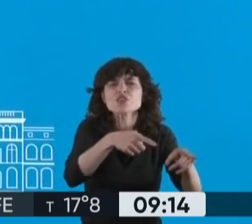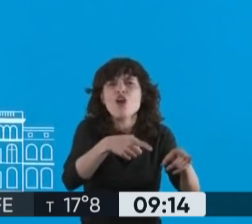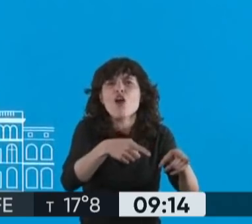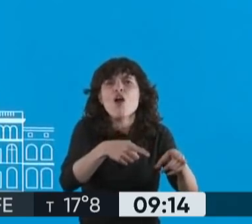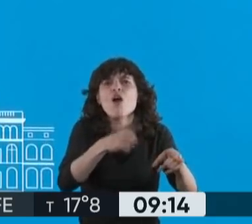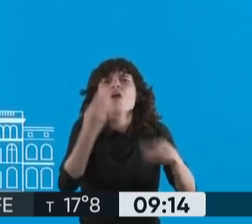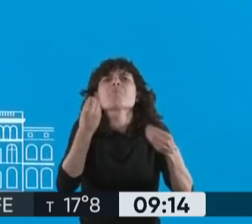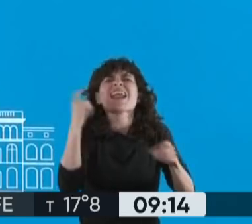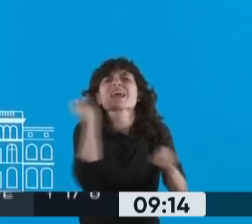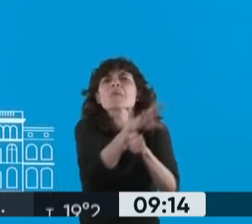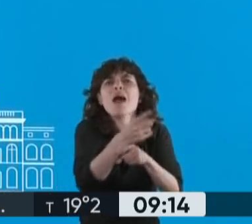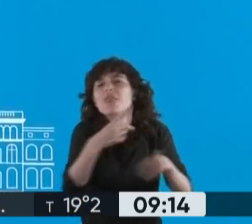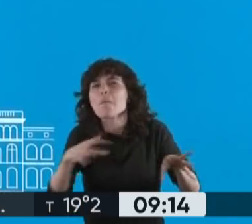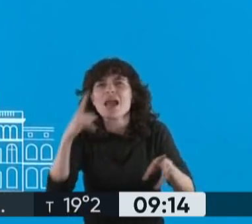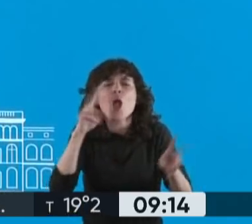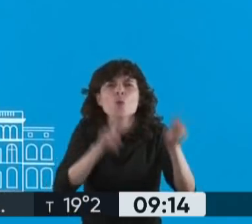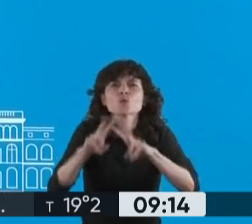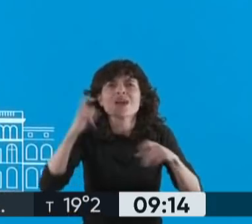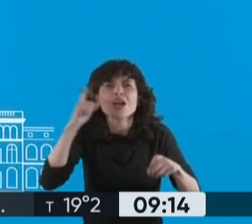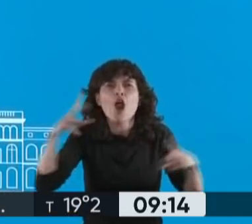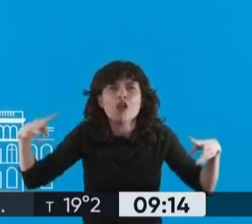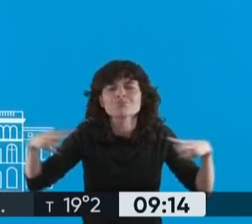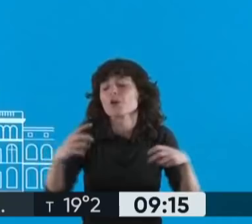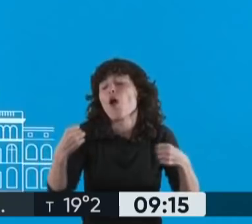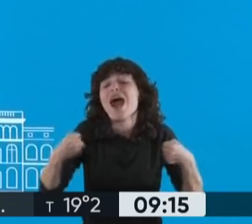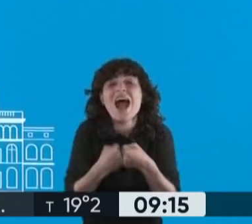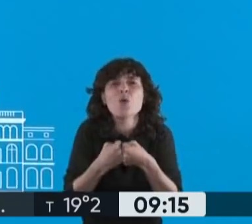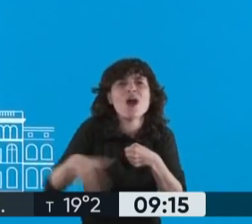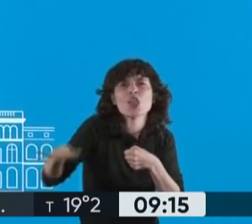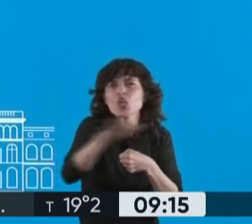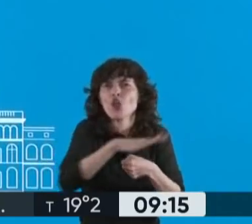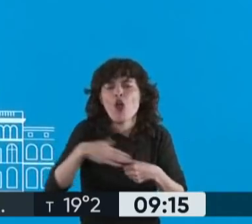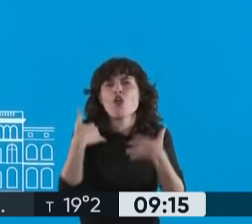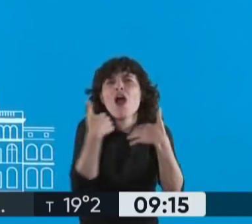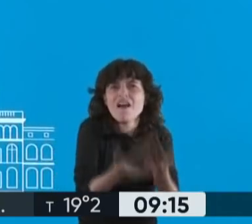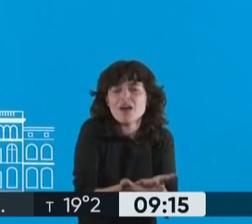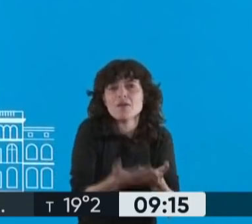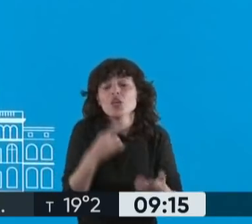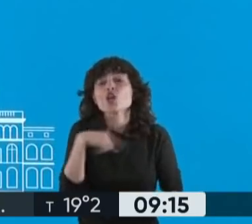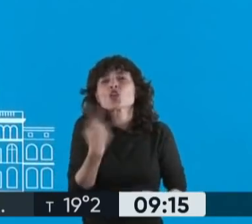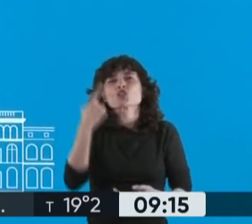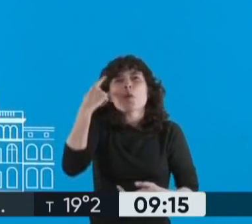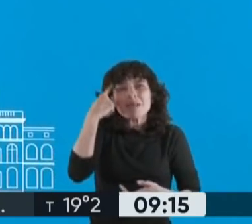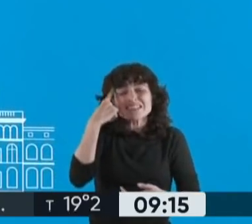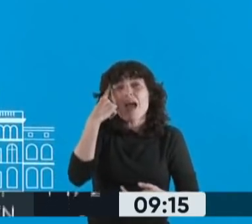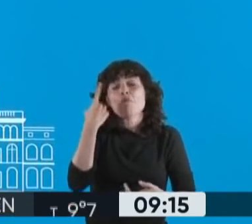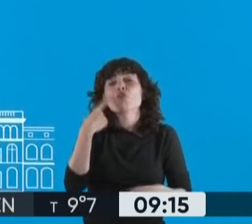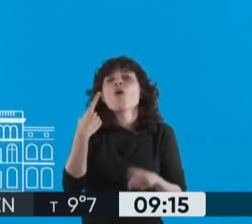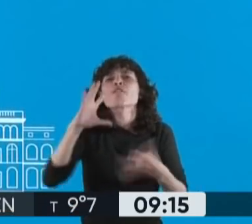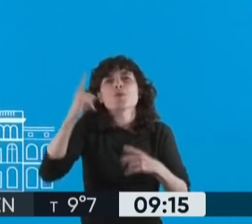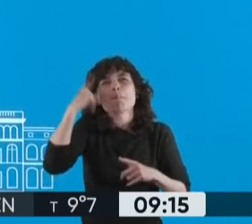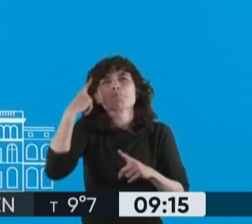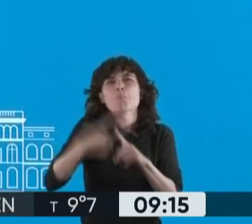este consenso es la Argentina, con lo cual nos parece que tener una ley con el mayor consenso posible y la